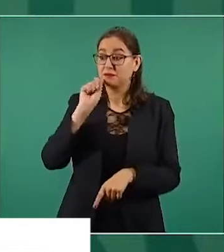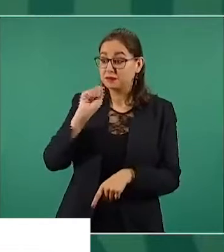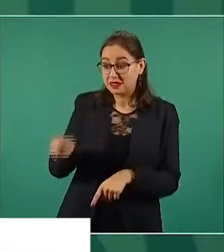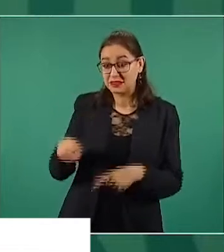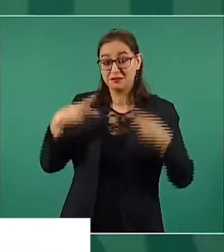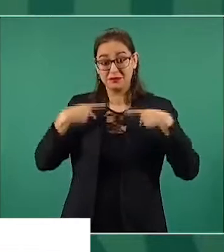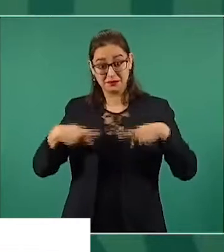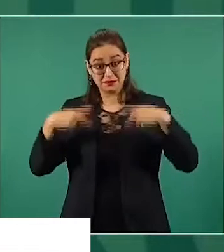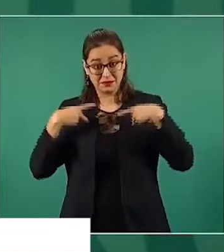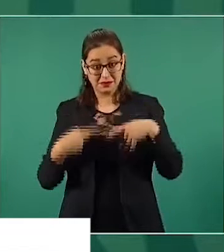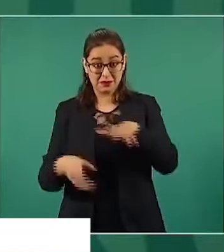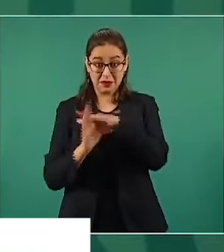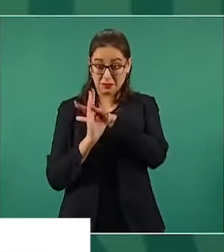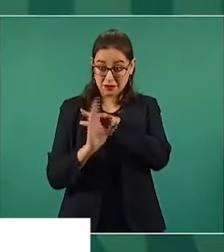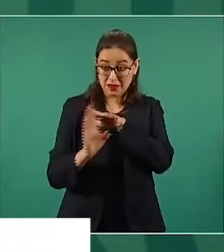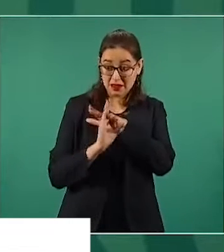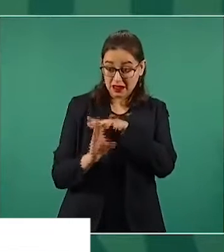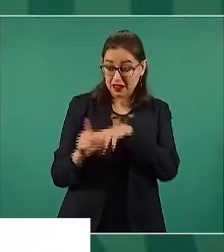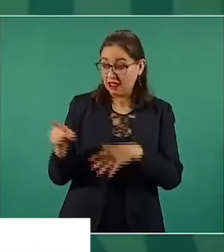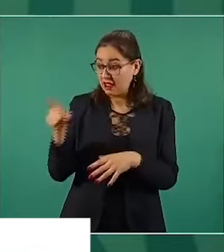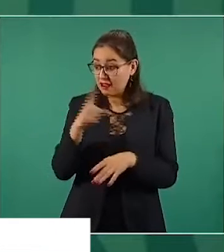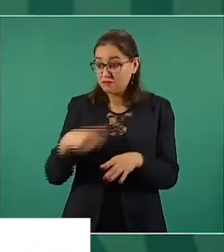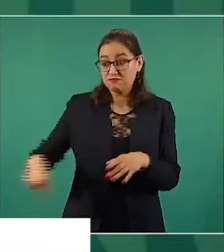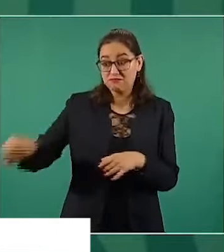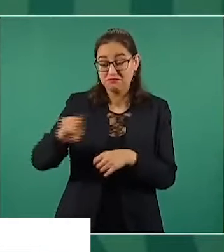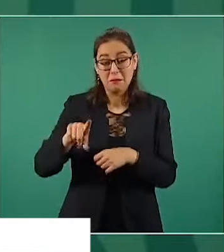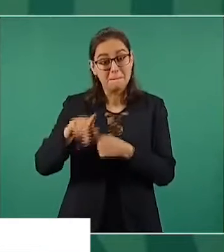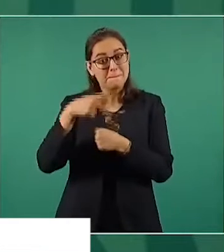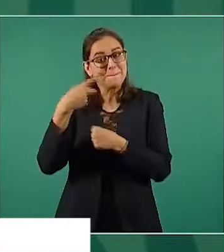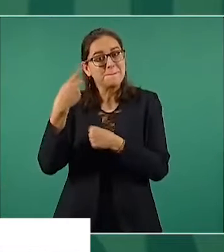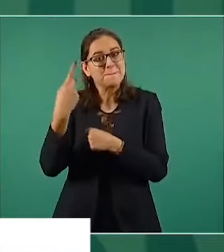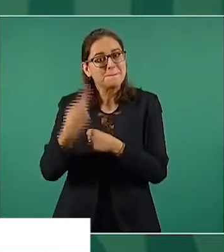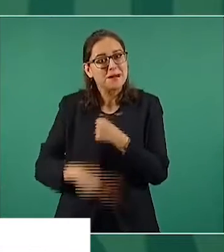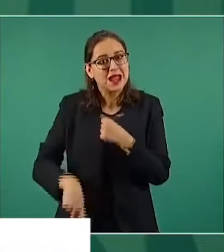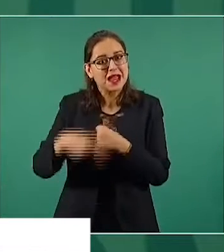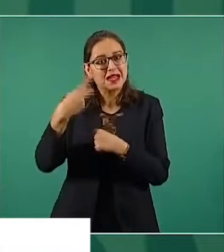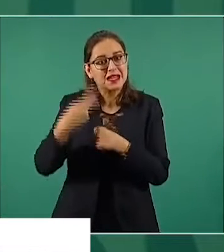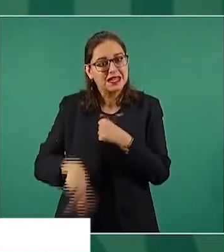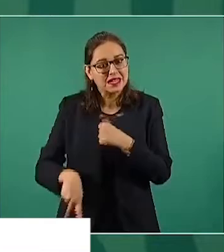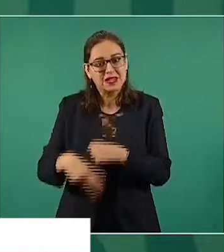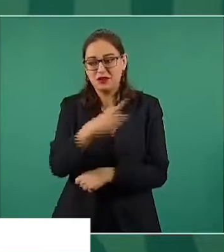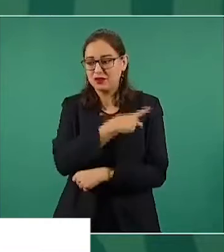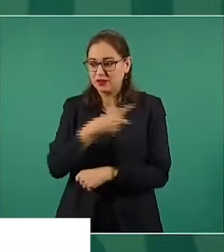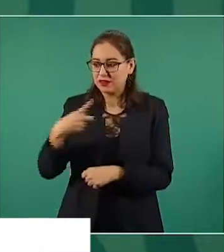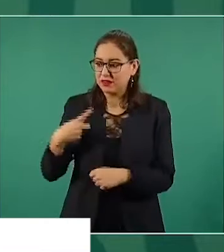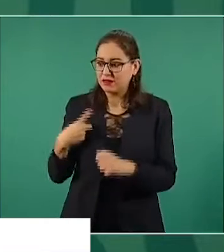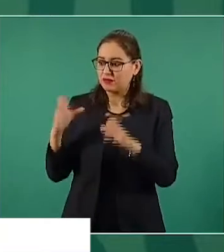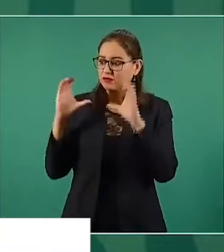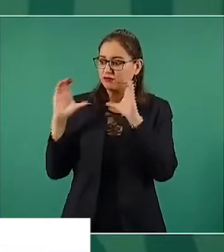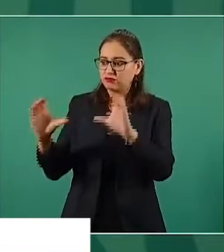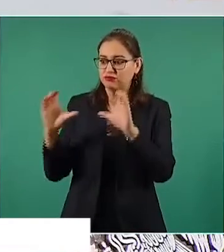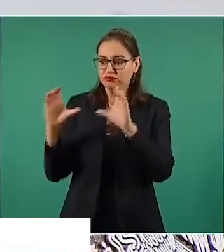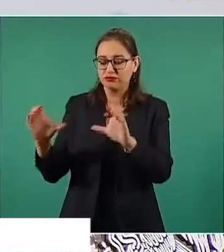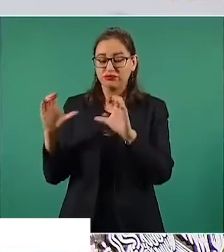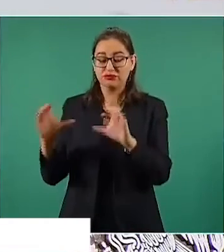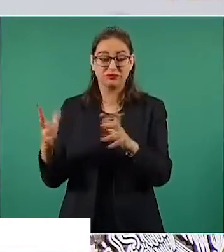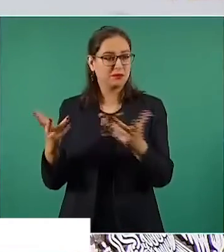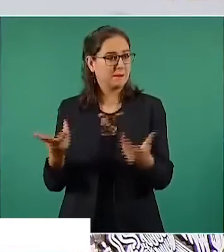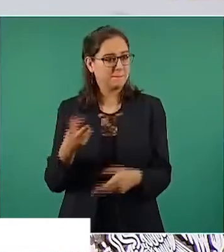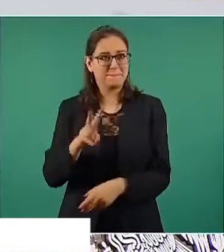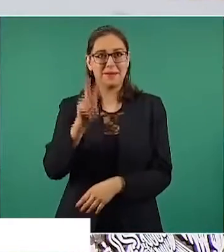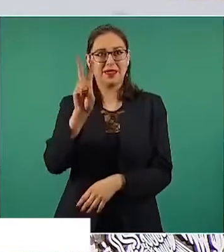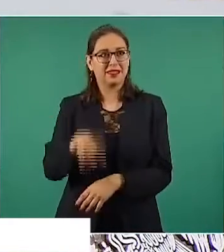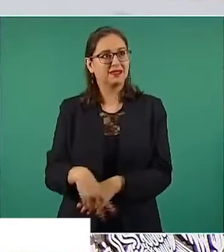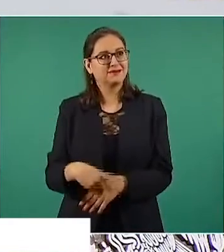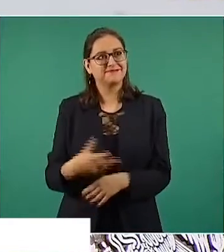López Obrador dijo que permitir a los migrantes transitar hacia el norte es correr riesgos y dio a conocer que se rescató a un grupo de migrantes